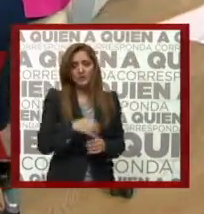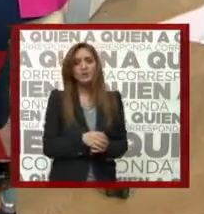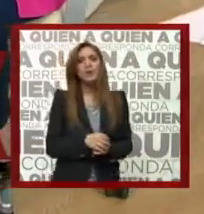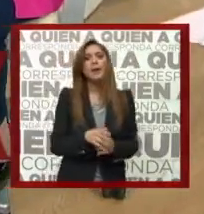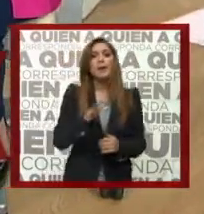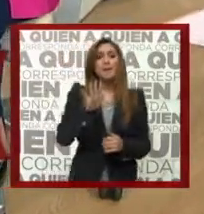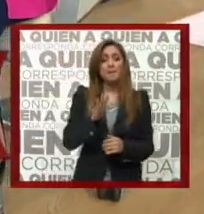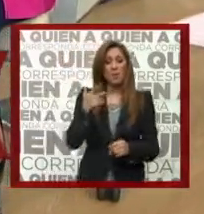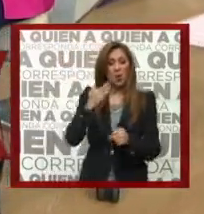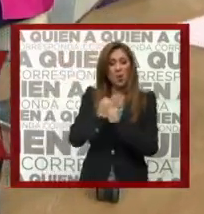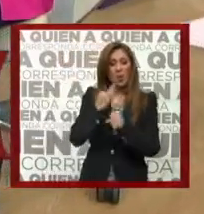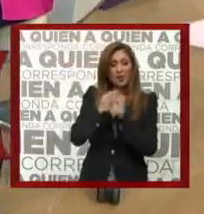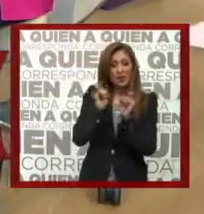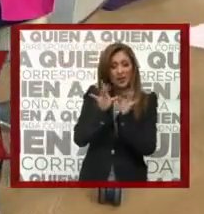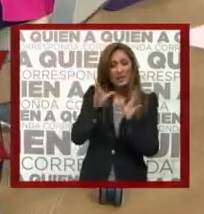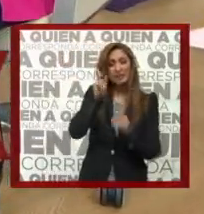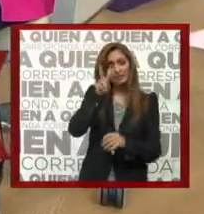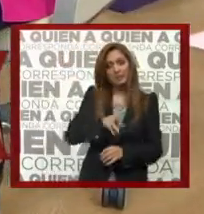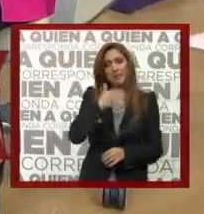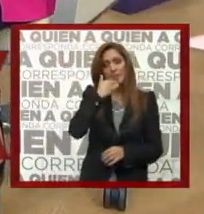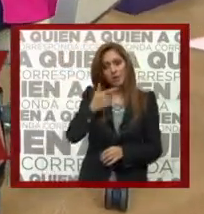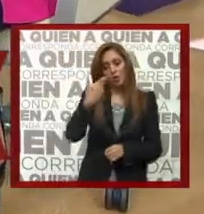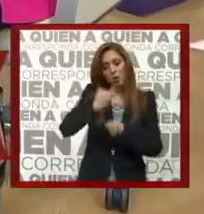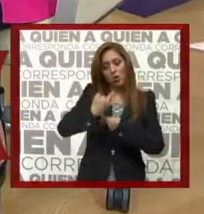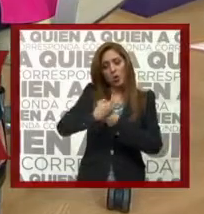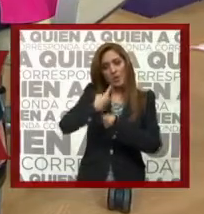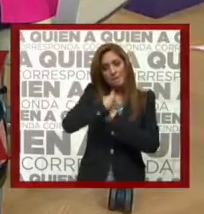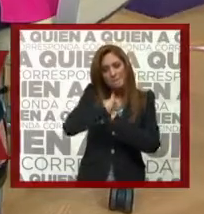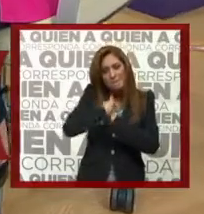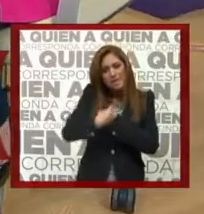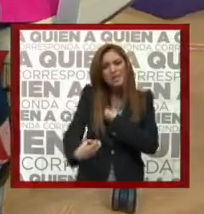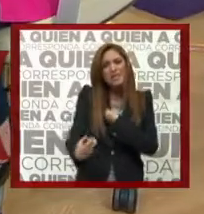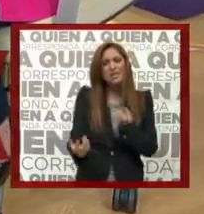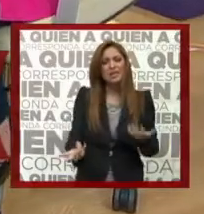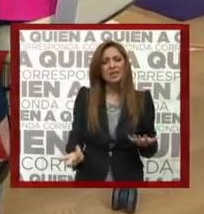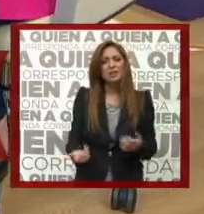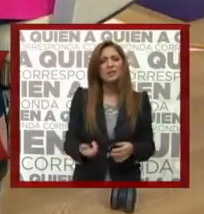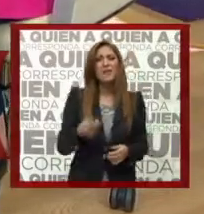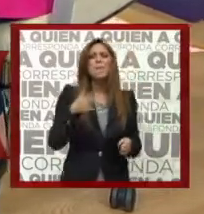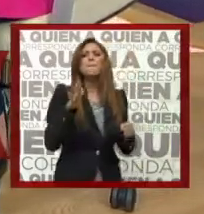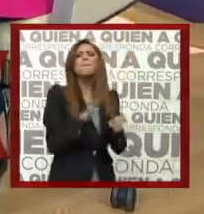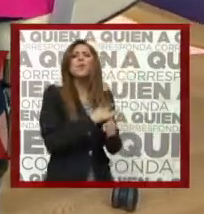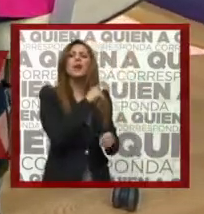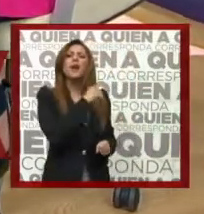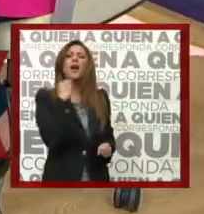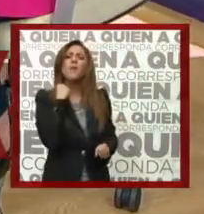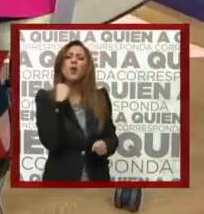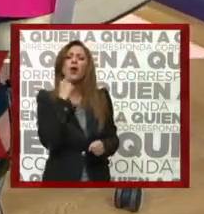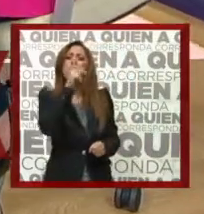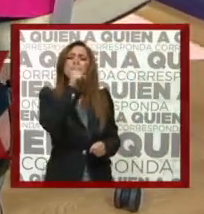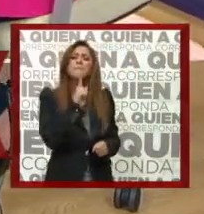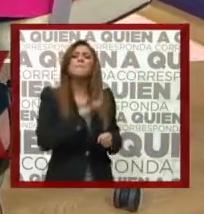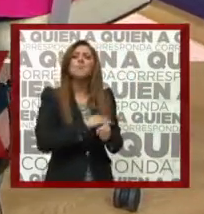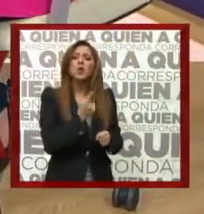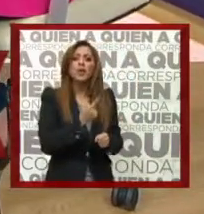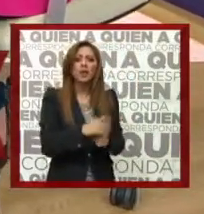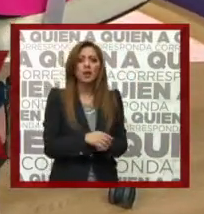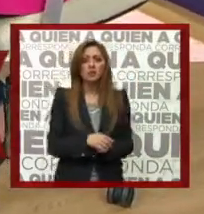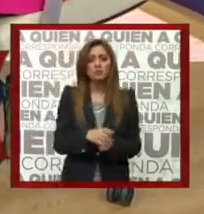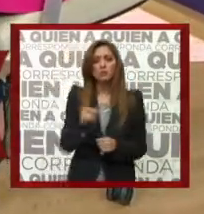muy delicados, Jorge. Qué bueno que nos invitas para platicarlos. Pero ¿por qué las porque mujeres, tienen... los abogados las invitan a mentir ante una autoridad? ¿Y por qué mienten